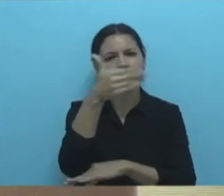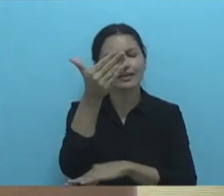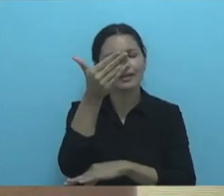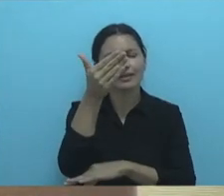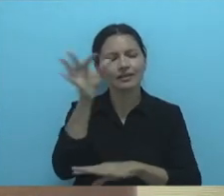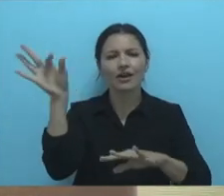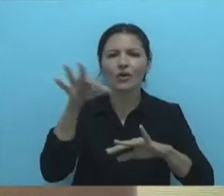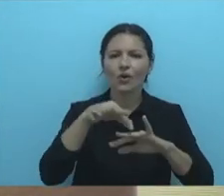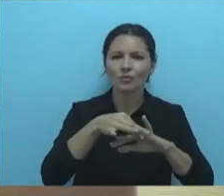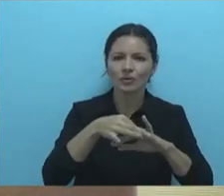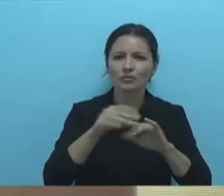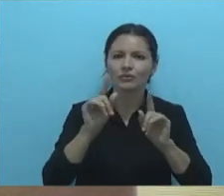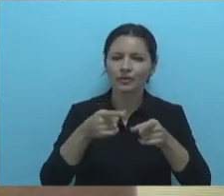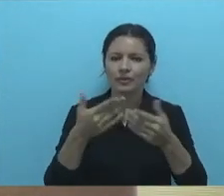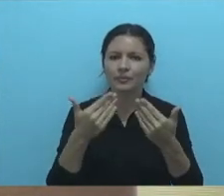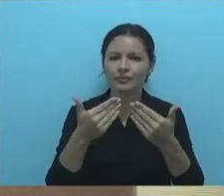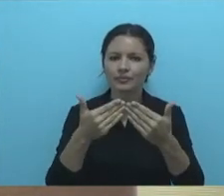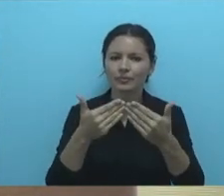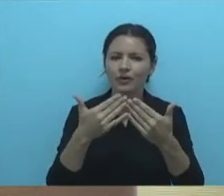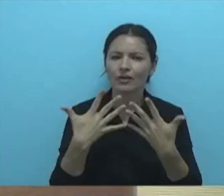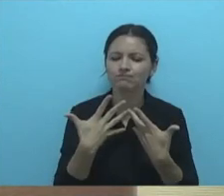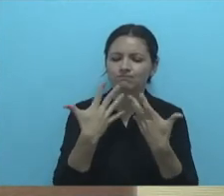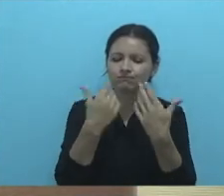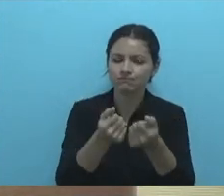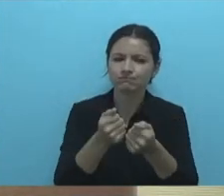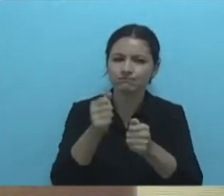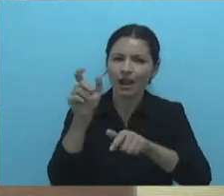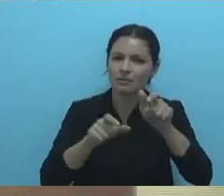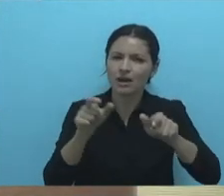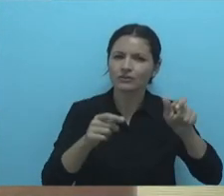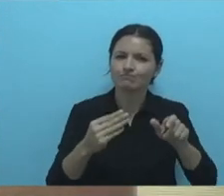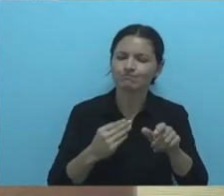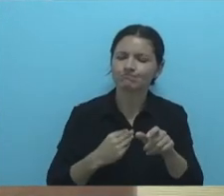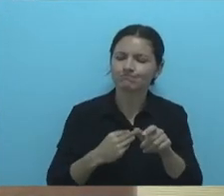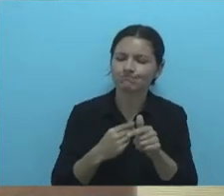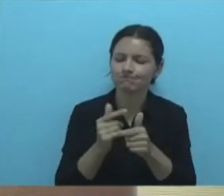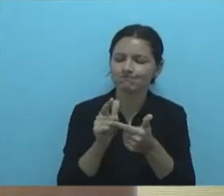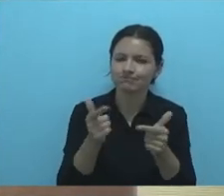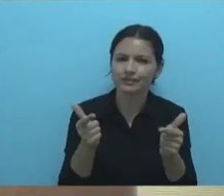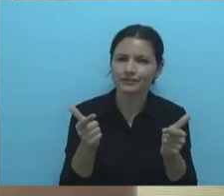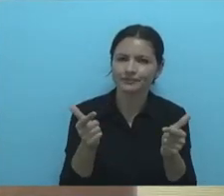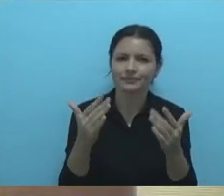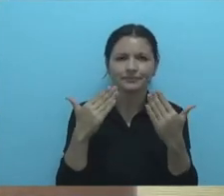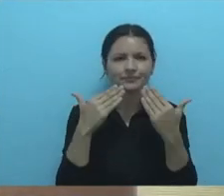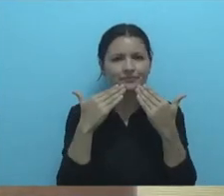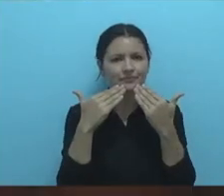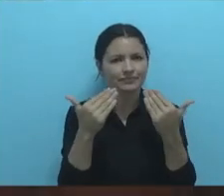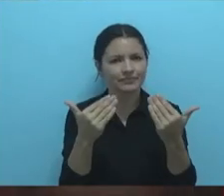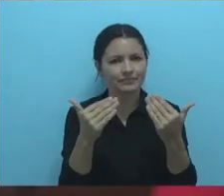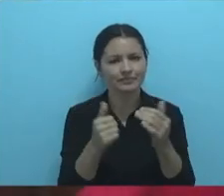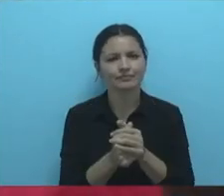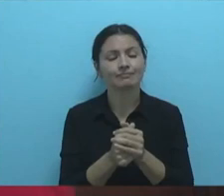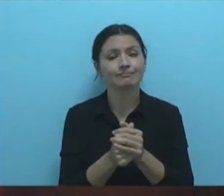darle un sentido existencial a tanta gente desesperada Muchísimas gracias señor presidente Gracias